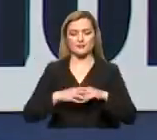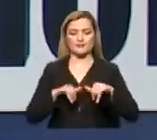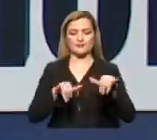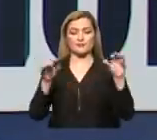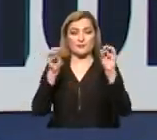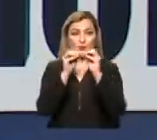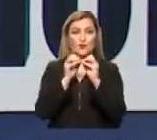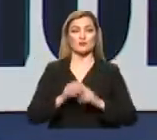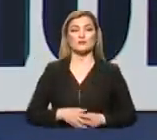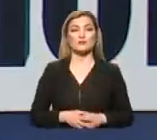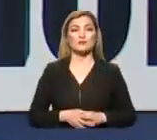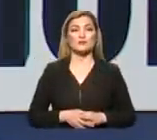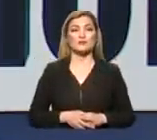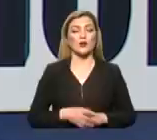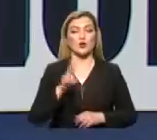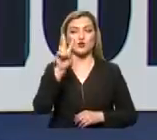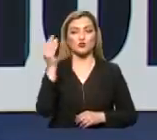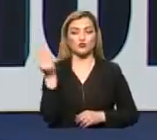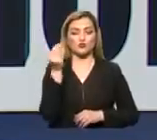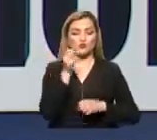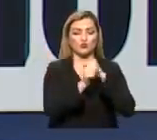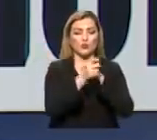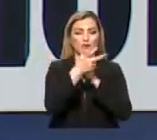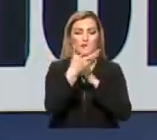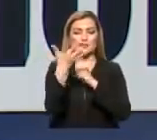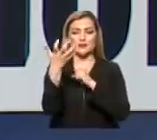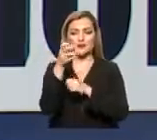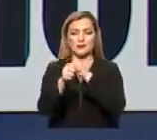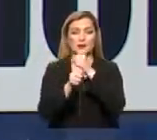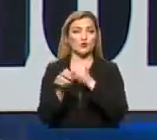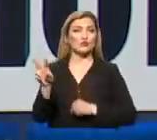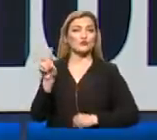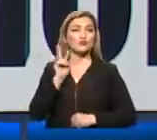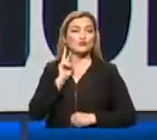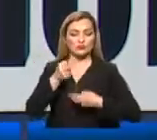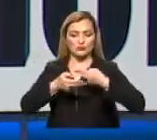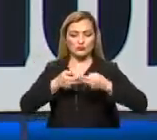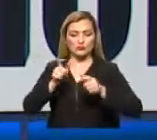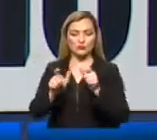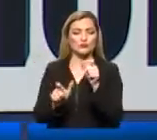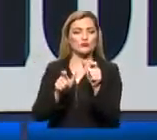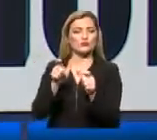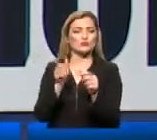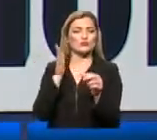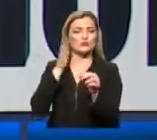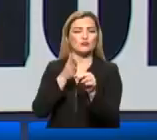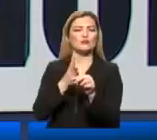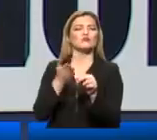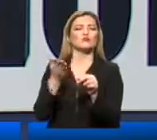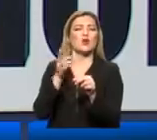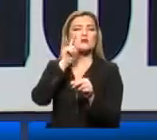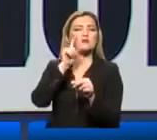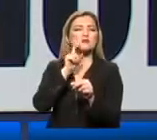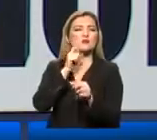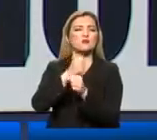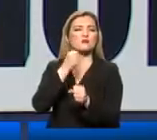con más. Les contamos que dos adolescentes de 13 y 15 años eran víctimas de trata de personas con fines de explotación